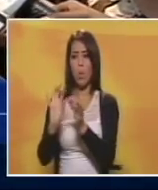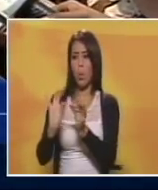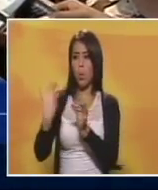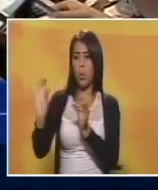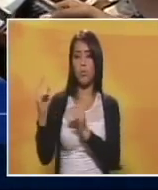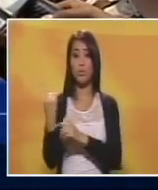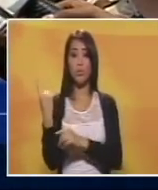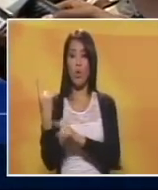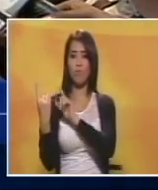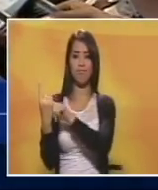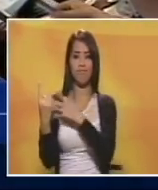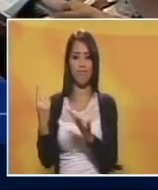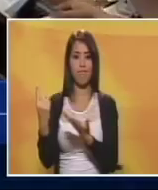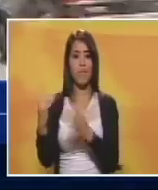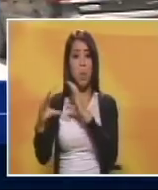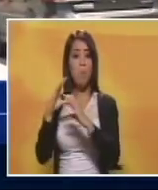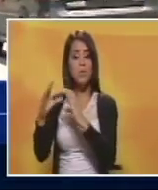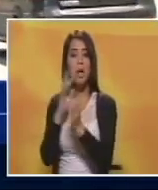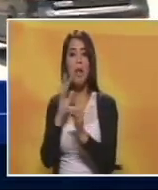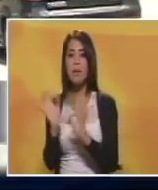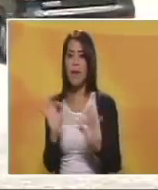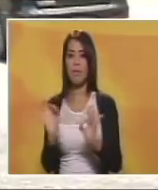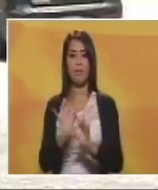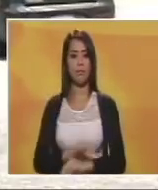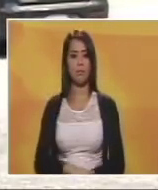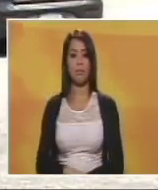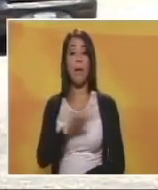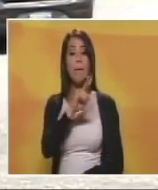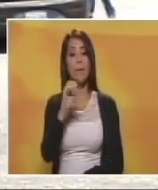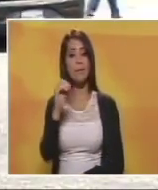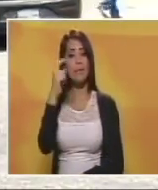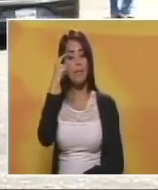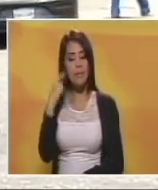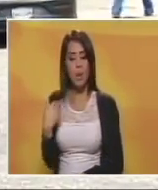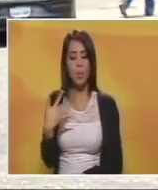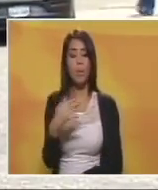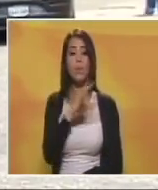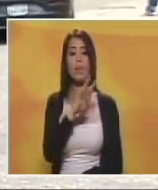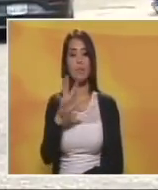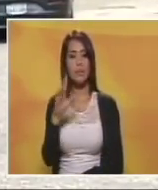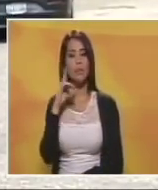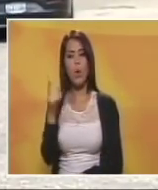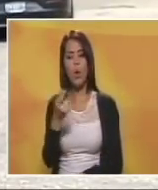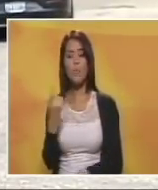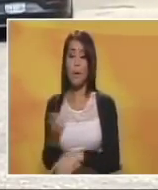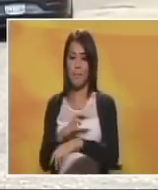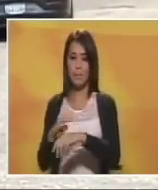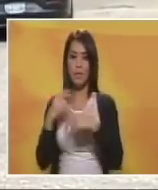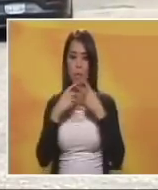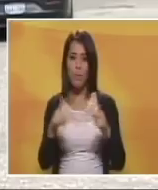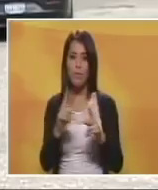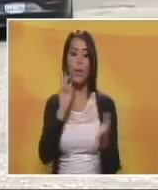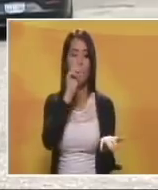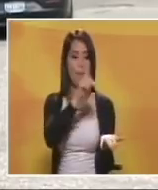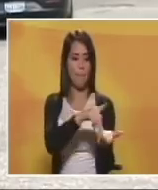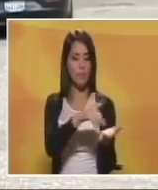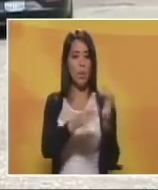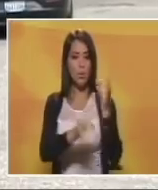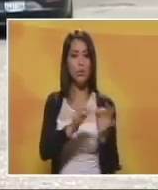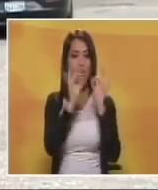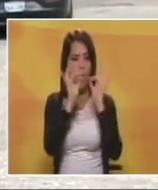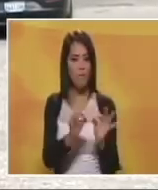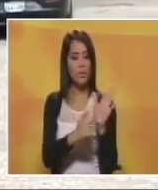esto, introdujimos un amparo que todavía no ha sido ni siquiera admitido por ningún tribunal para que nos dé respuesta sobre esta detención arbitraria y nos dé respuesta